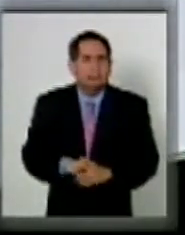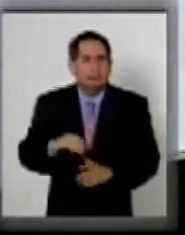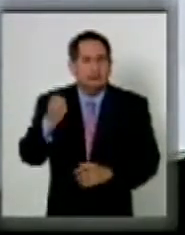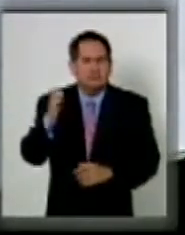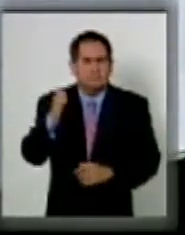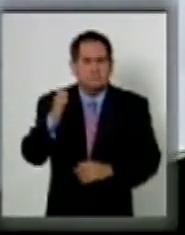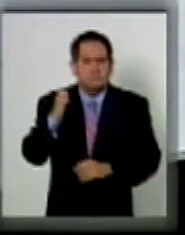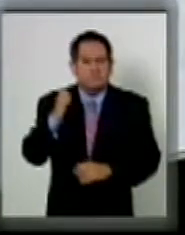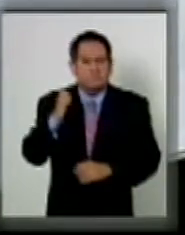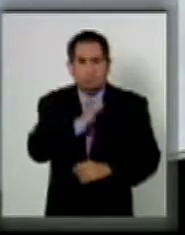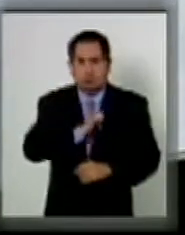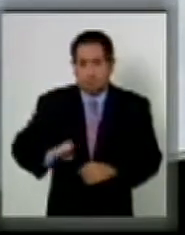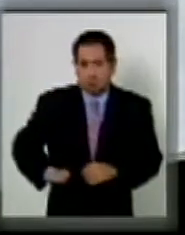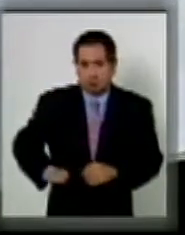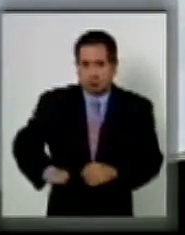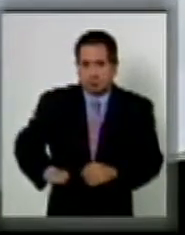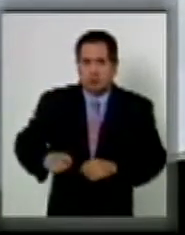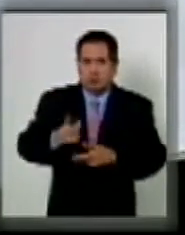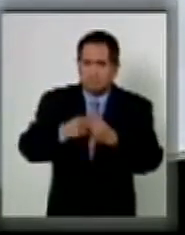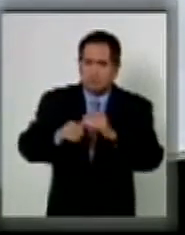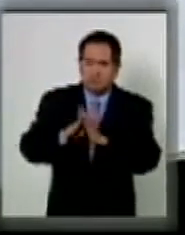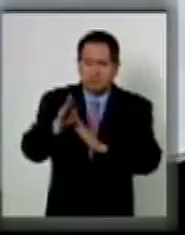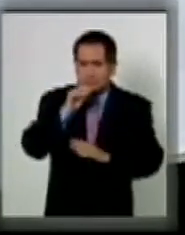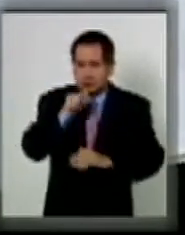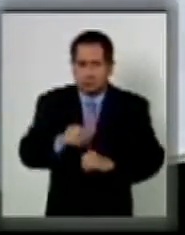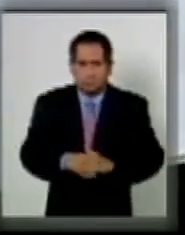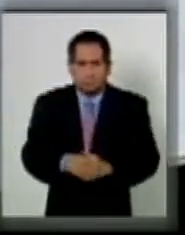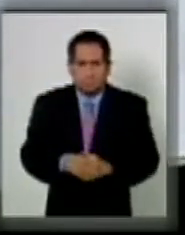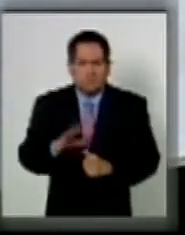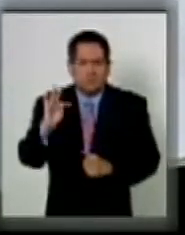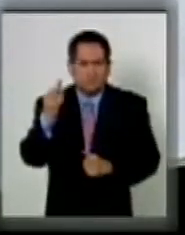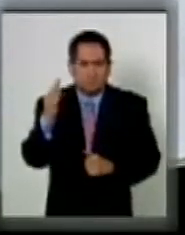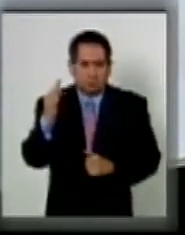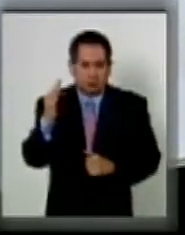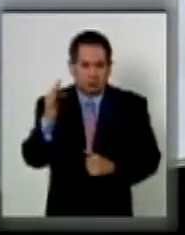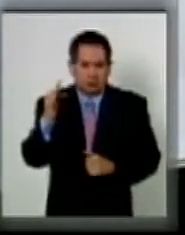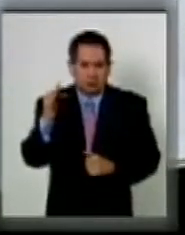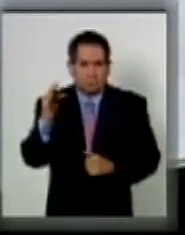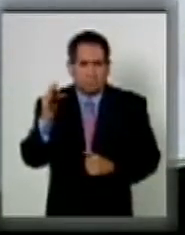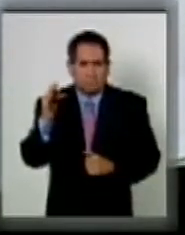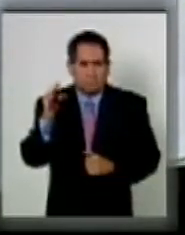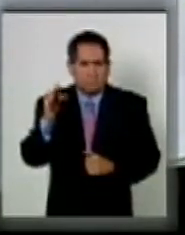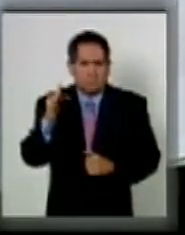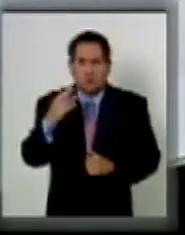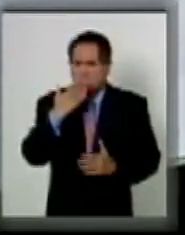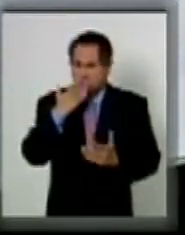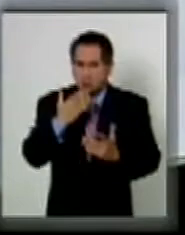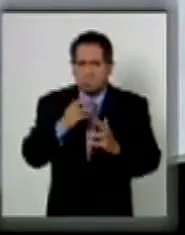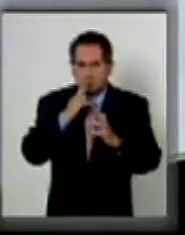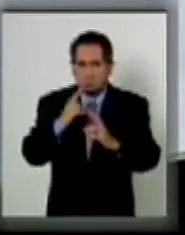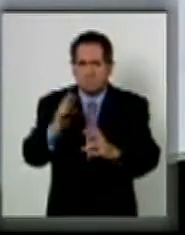Ecatepec no puede recuperarse. Tlanepantla dio muy buenos